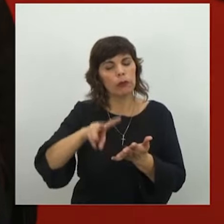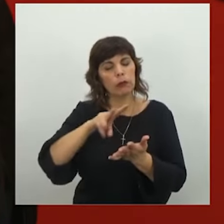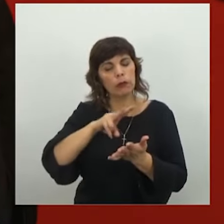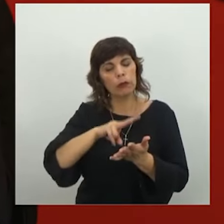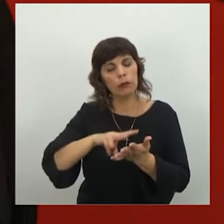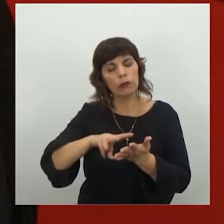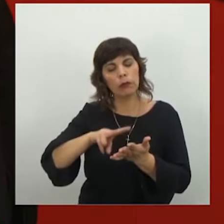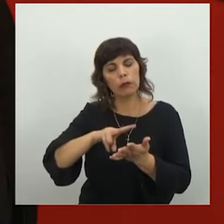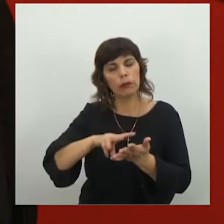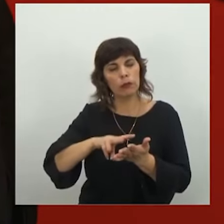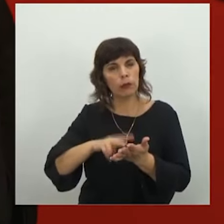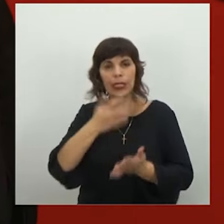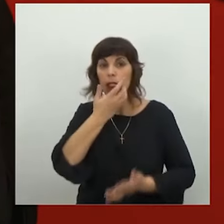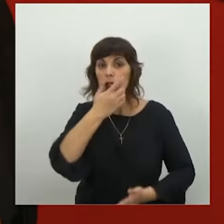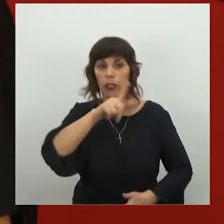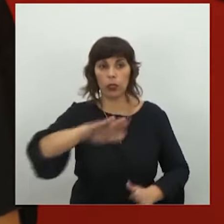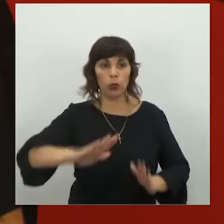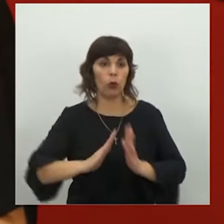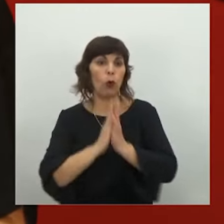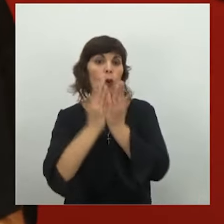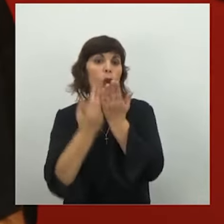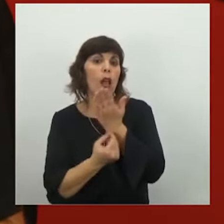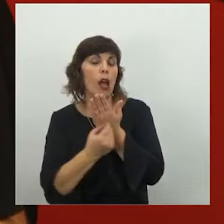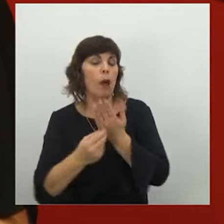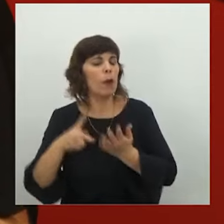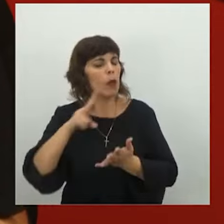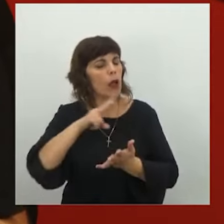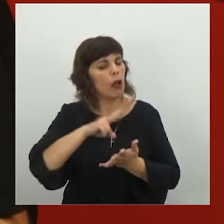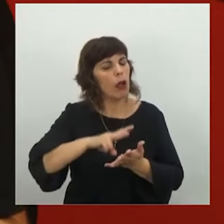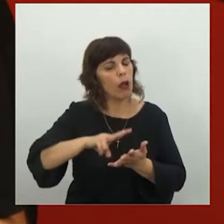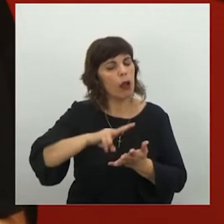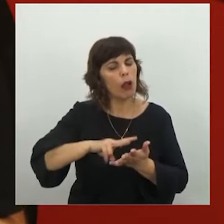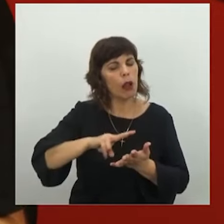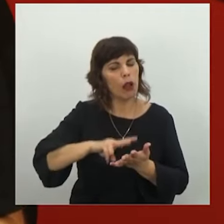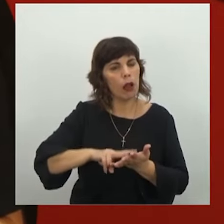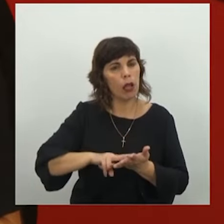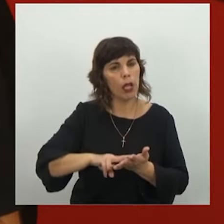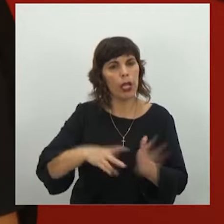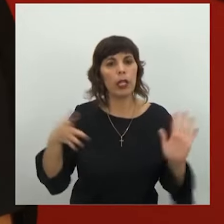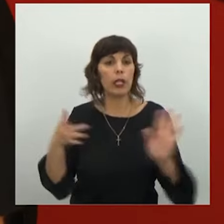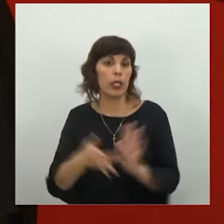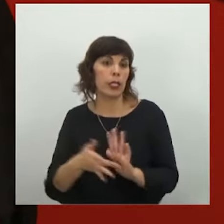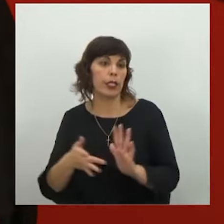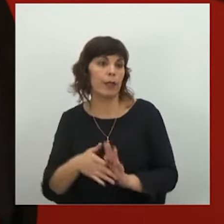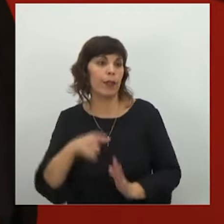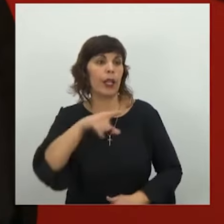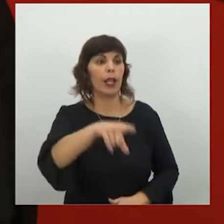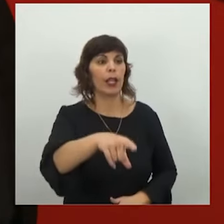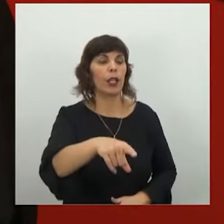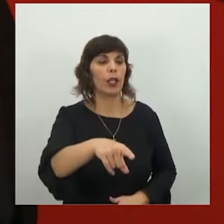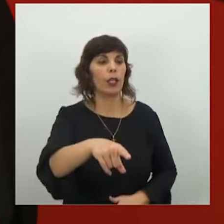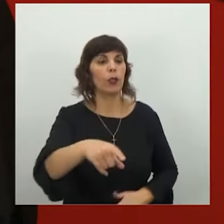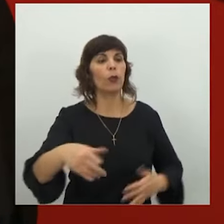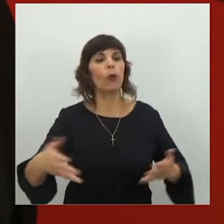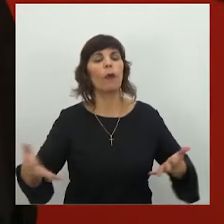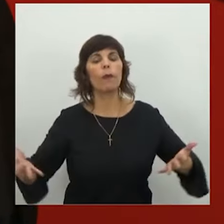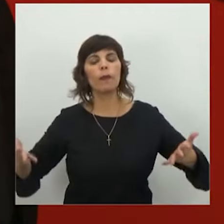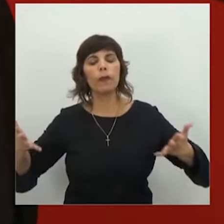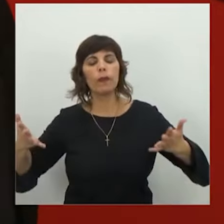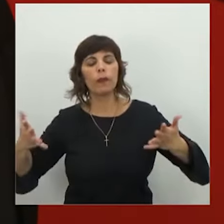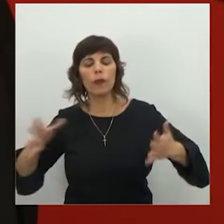te garantiza, el leer la Biblia te garantiza que siempre hay agua fresca en tu vida. Es una